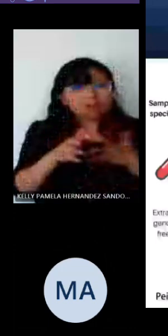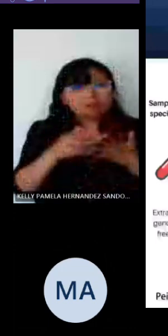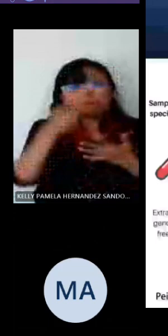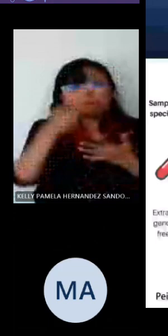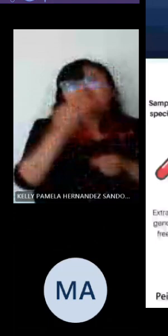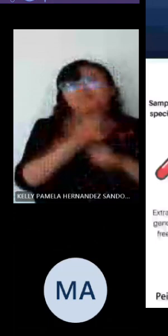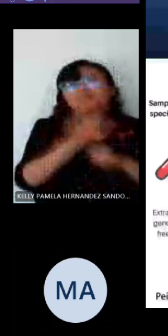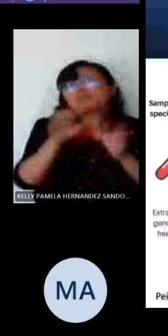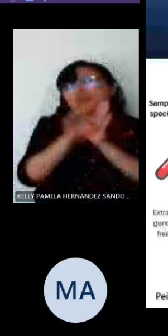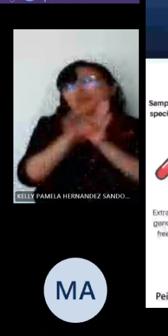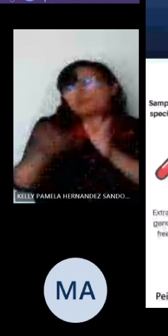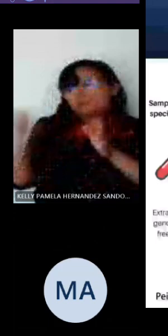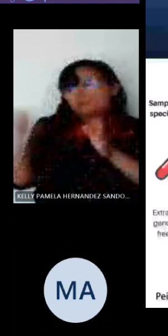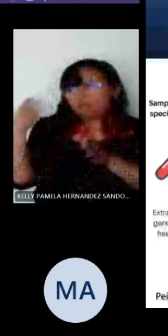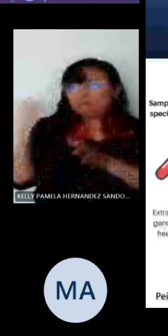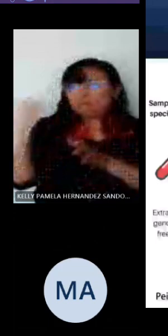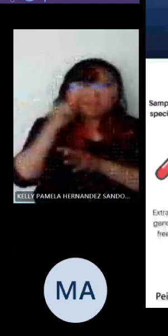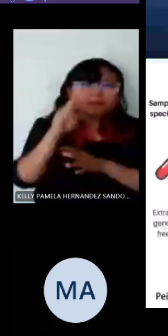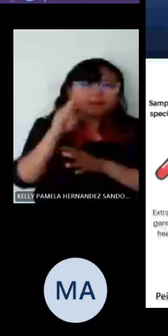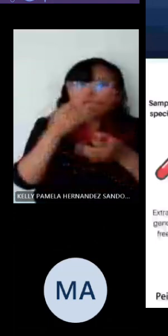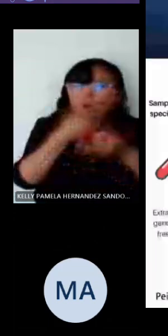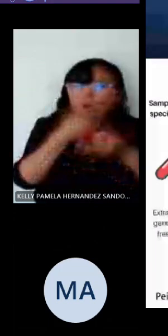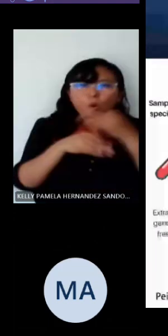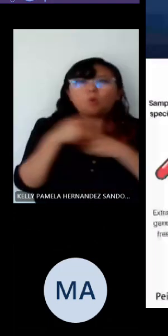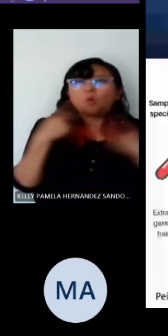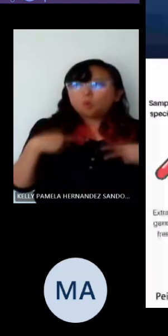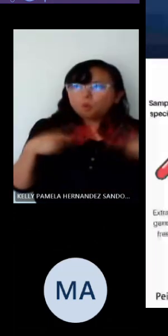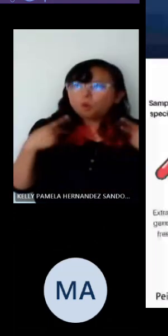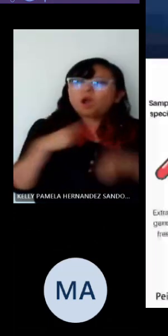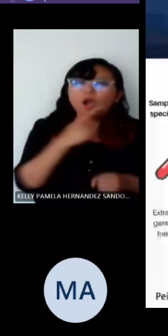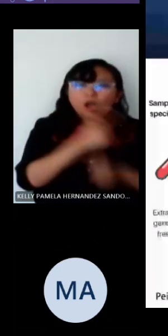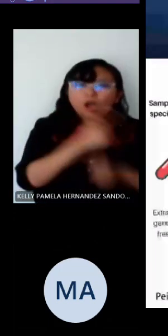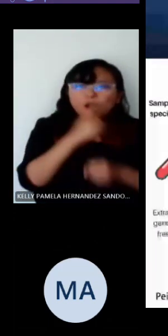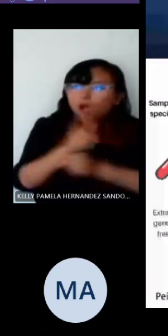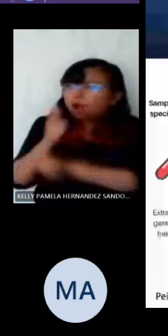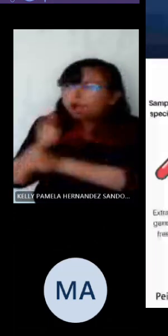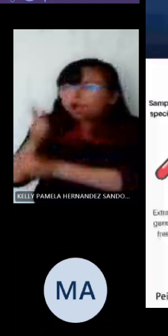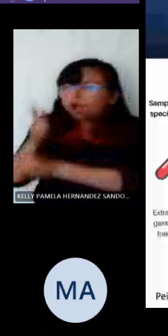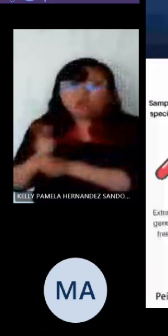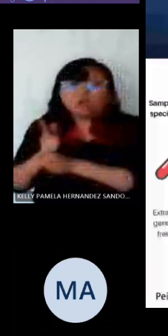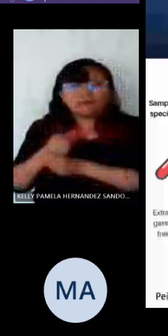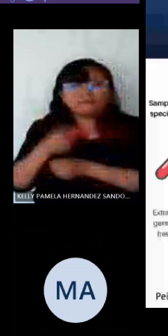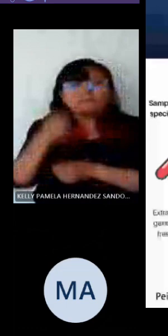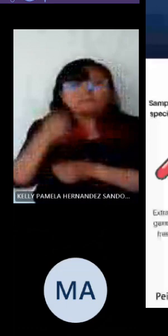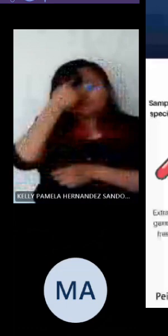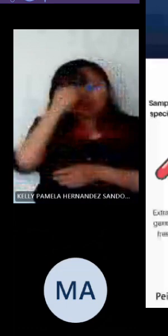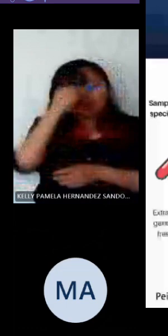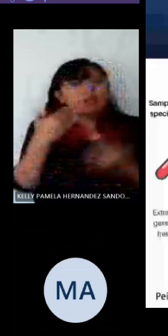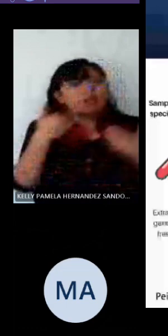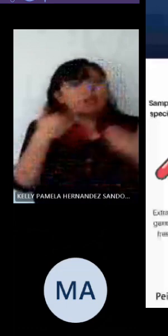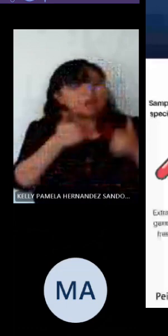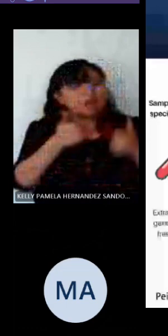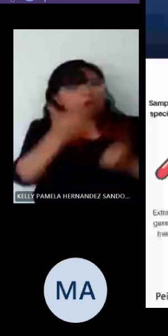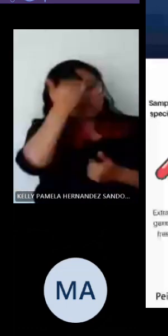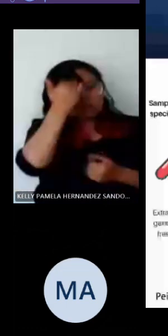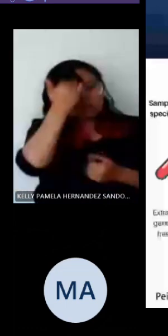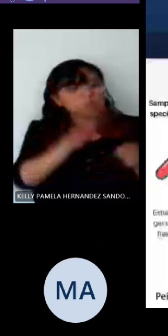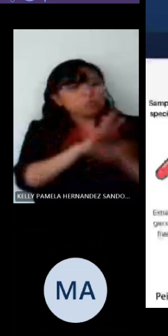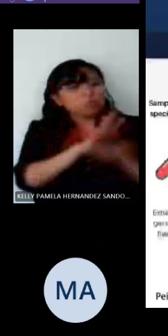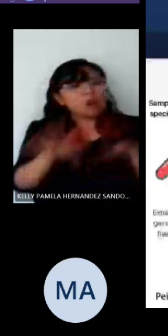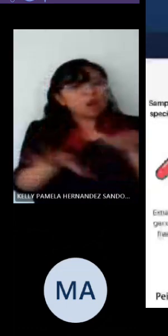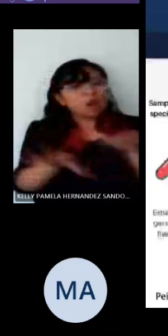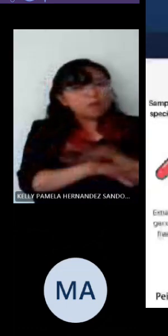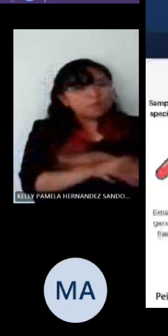webinar, de poder encontrar cuáles son las faltas de ortografía específicas para estos pacientes, ¿no? Y así